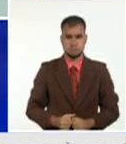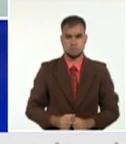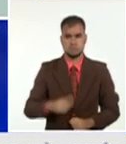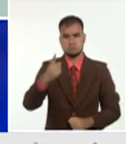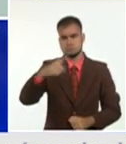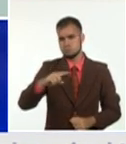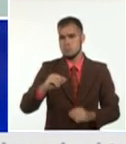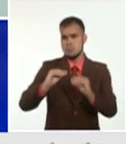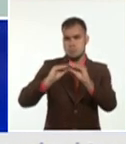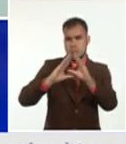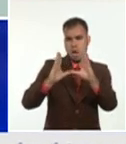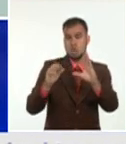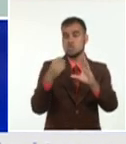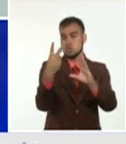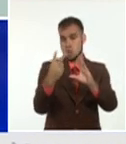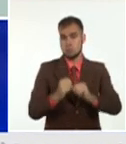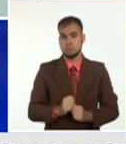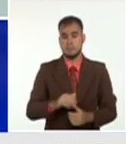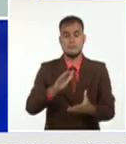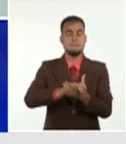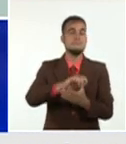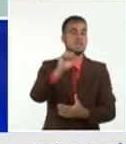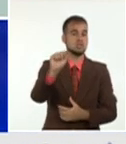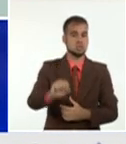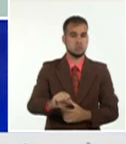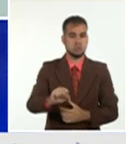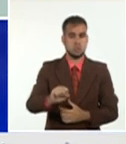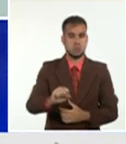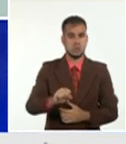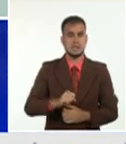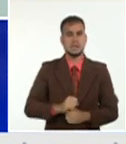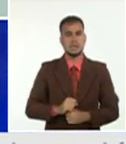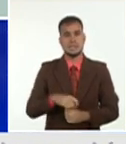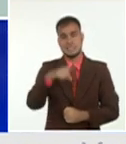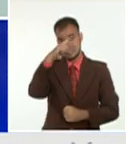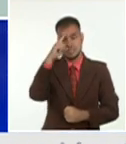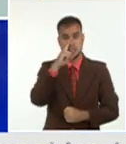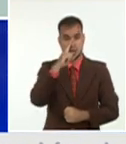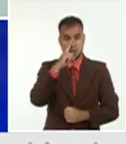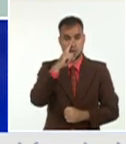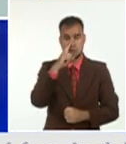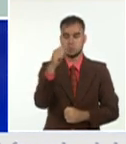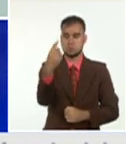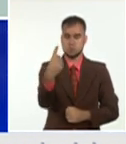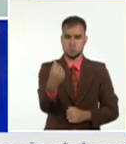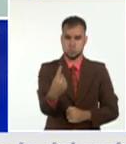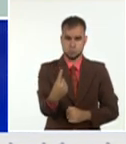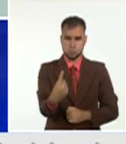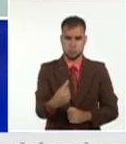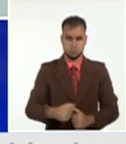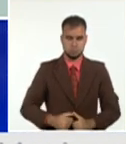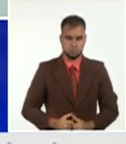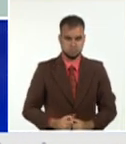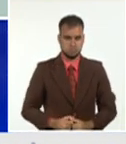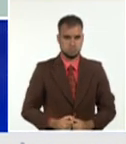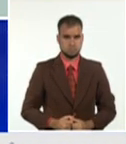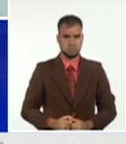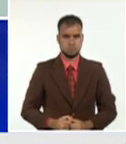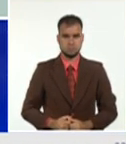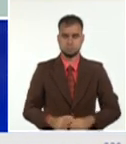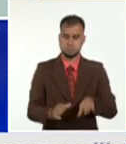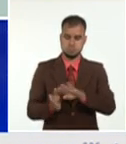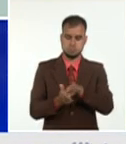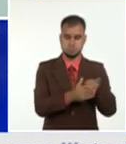con 2 también, y Melena del Sur y San Nicolás de Bari con 1 cada uno. Matanzas